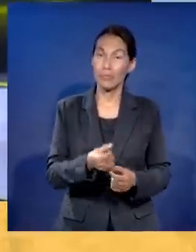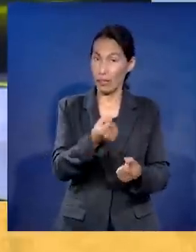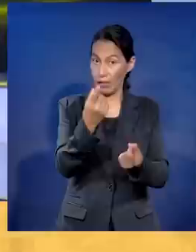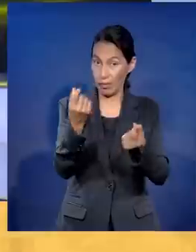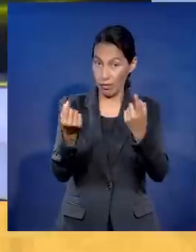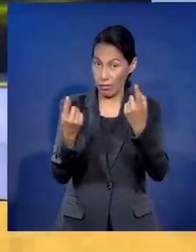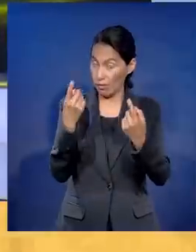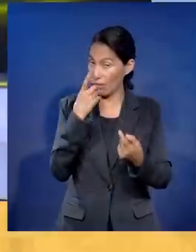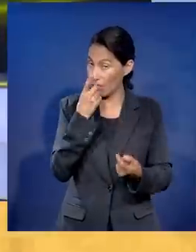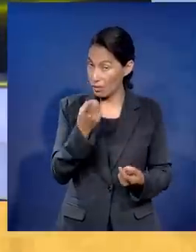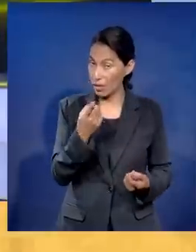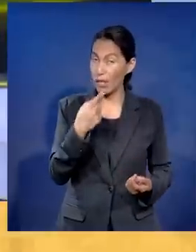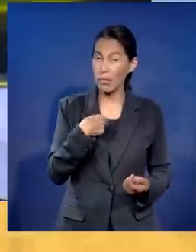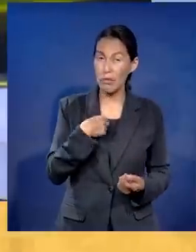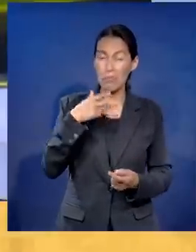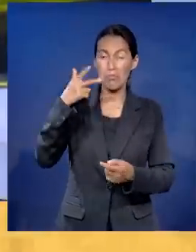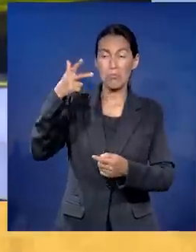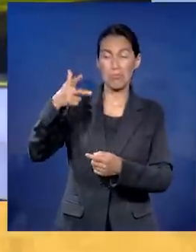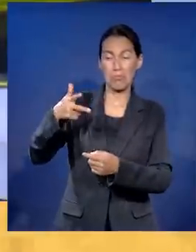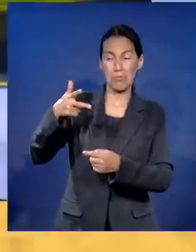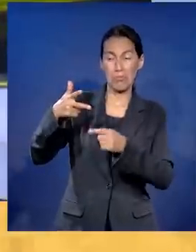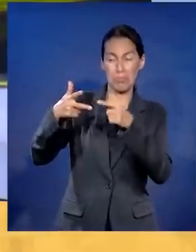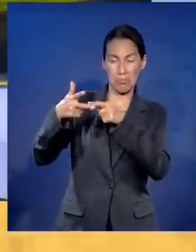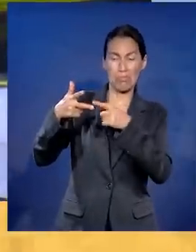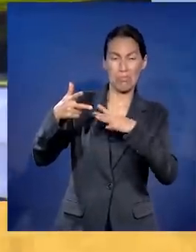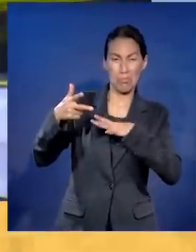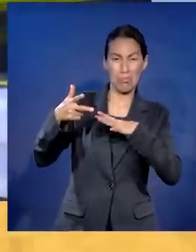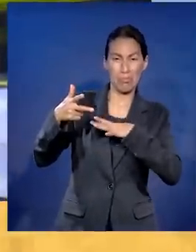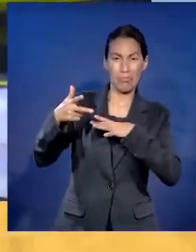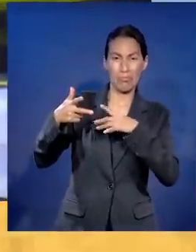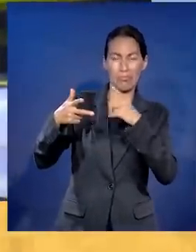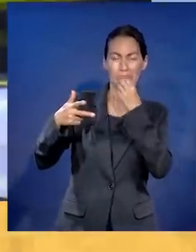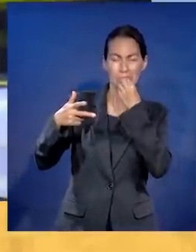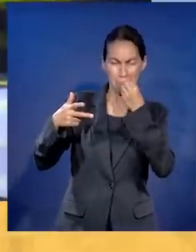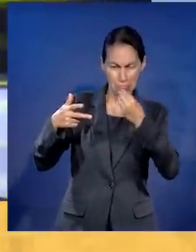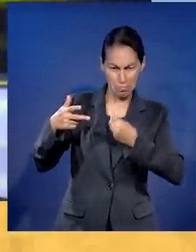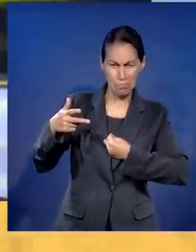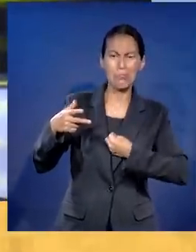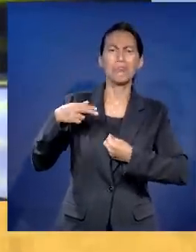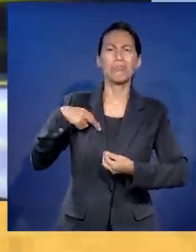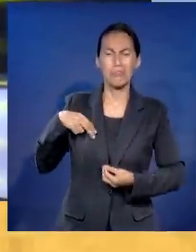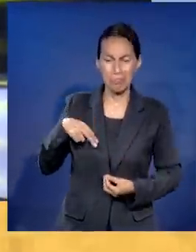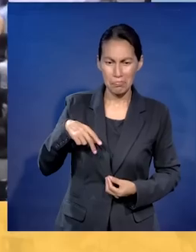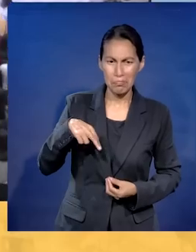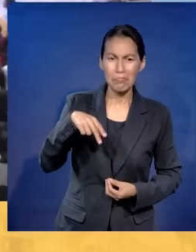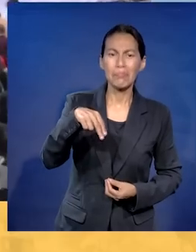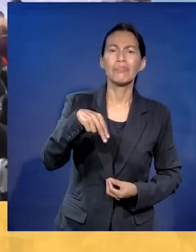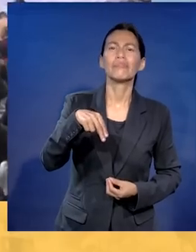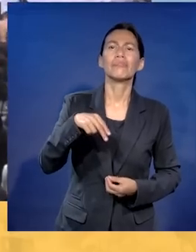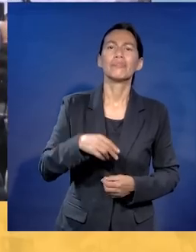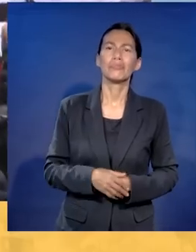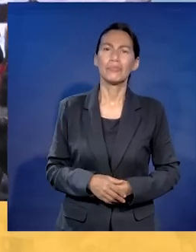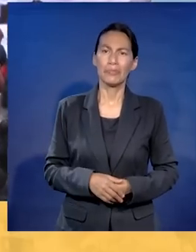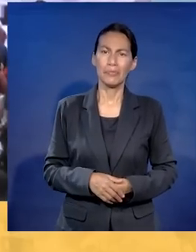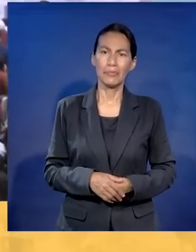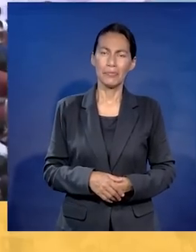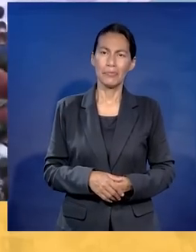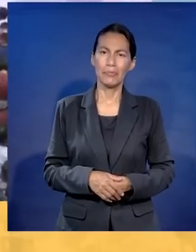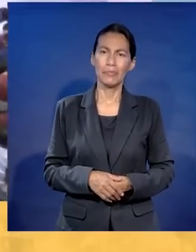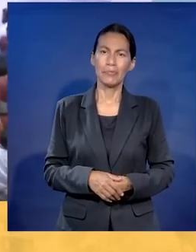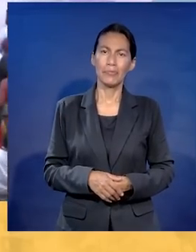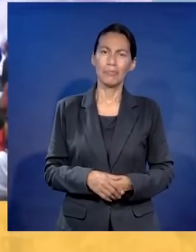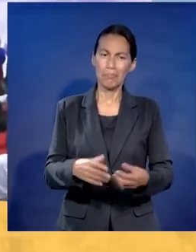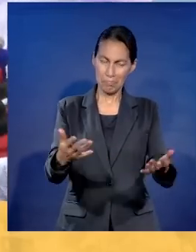Aunque haya cámaras yo voy a ir al frente porque quiero ser bautizado y quiero que mi mente cambie dónde estás Ven aquí por favor